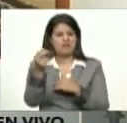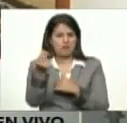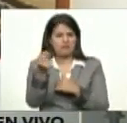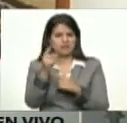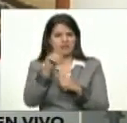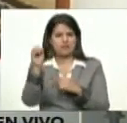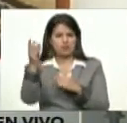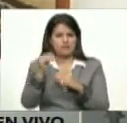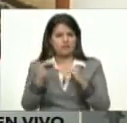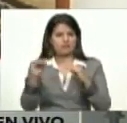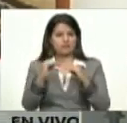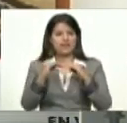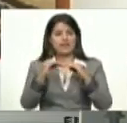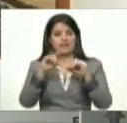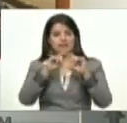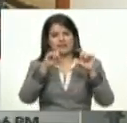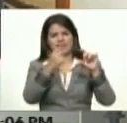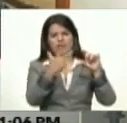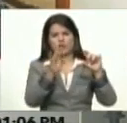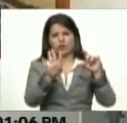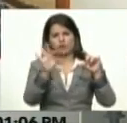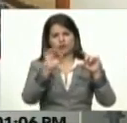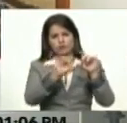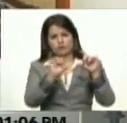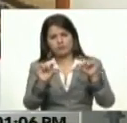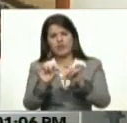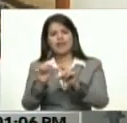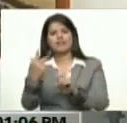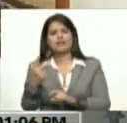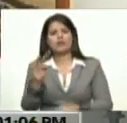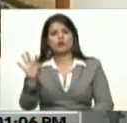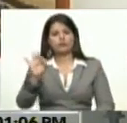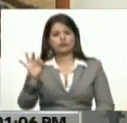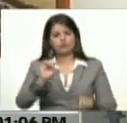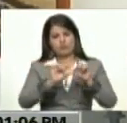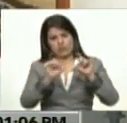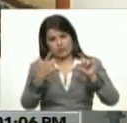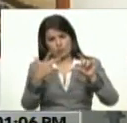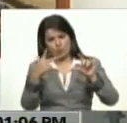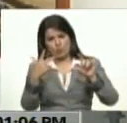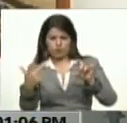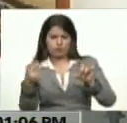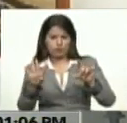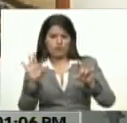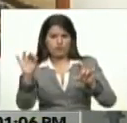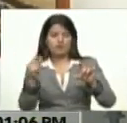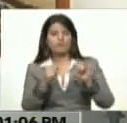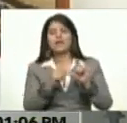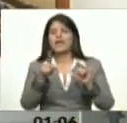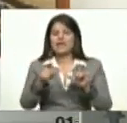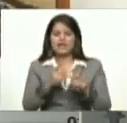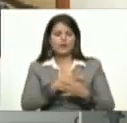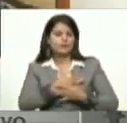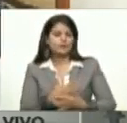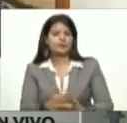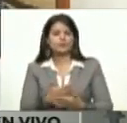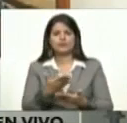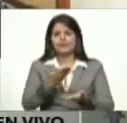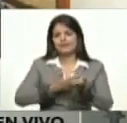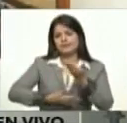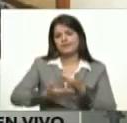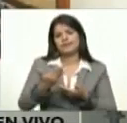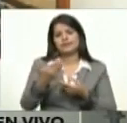el 34% de 100 bolívares, 34 bolívares. Ellos van reduciendo con conciliaciones, trucos y fraude